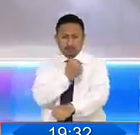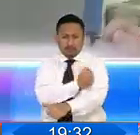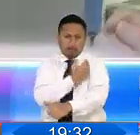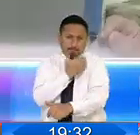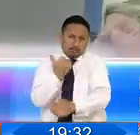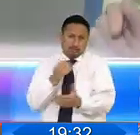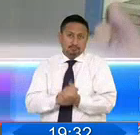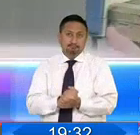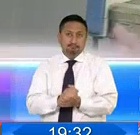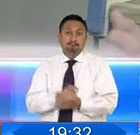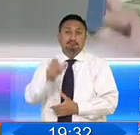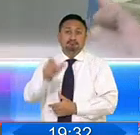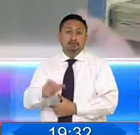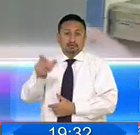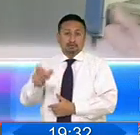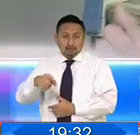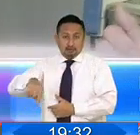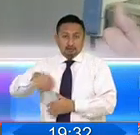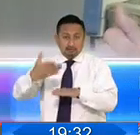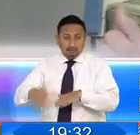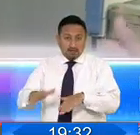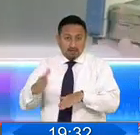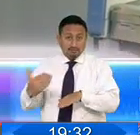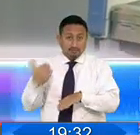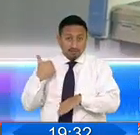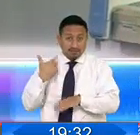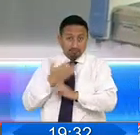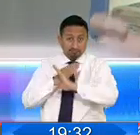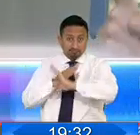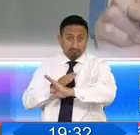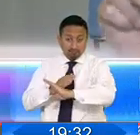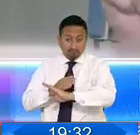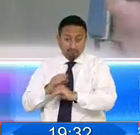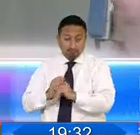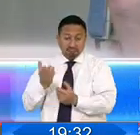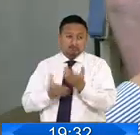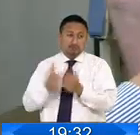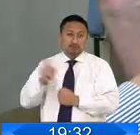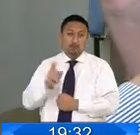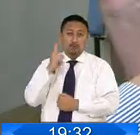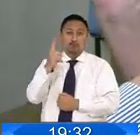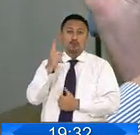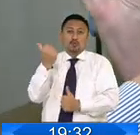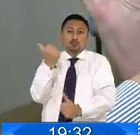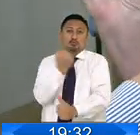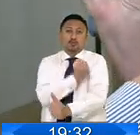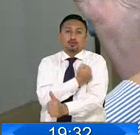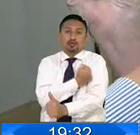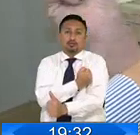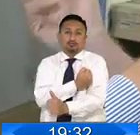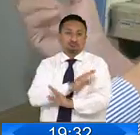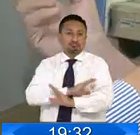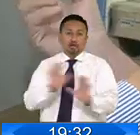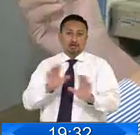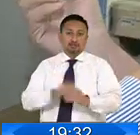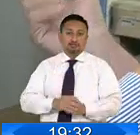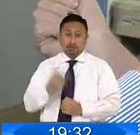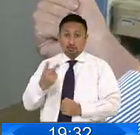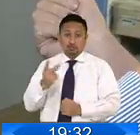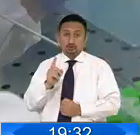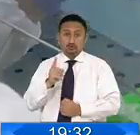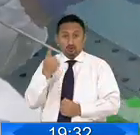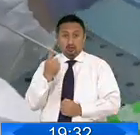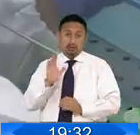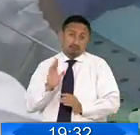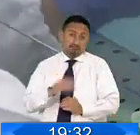país. Esta gente que ya tiene una preinmunidad, tal vez necesita una sola dosis de la vacuna y no dos, por